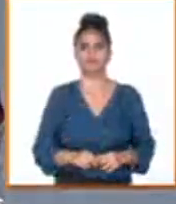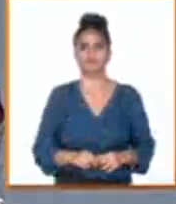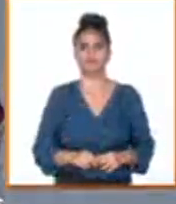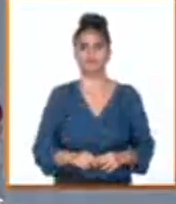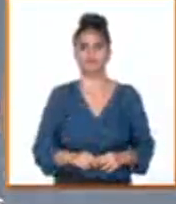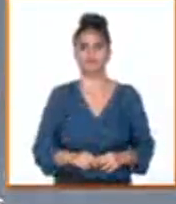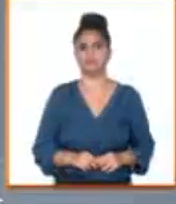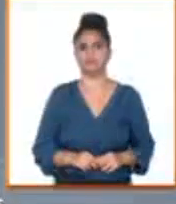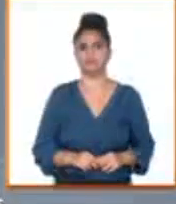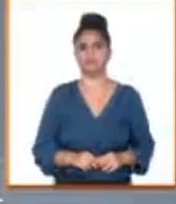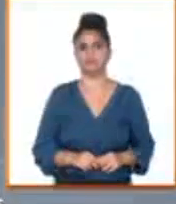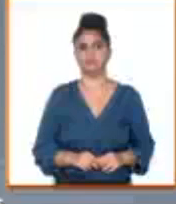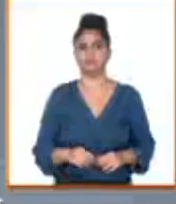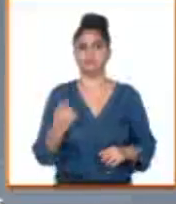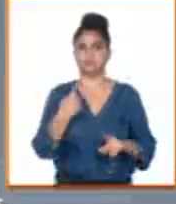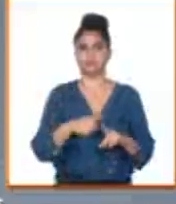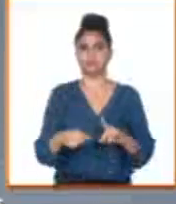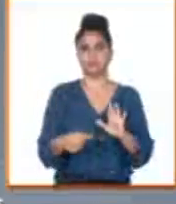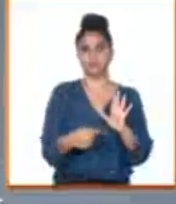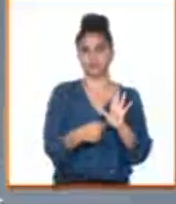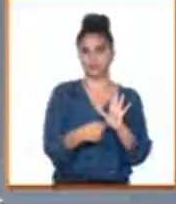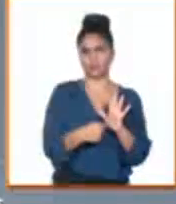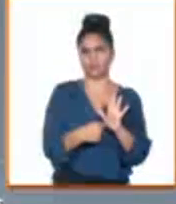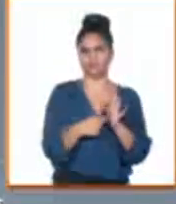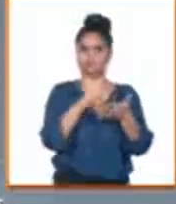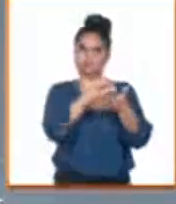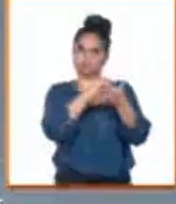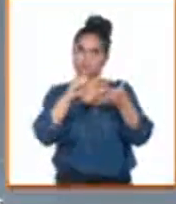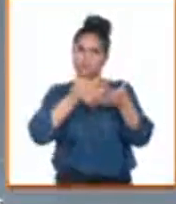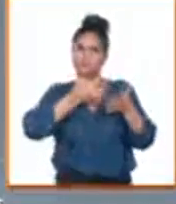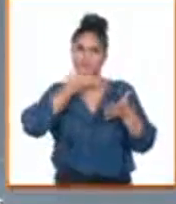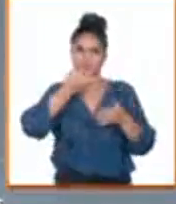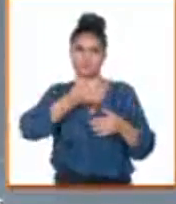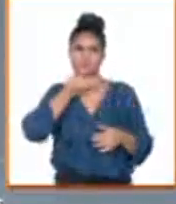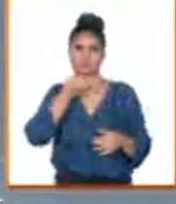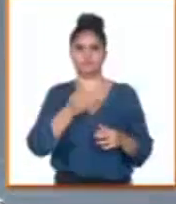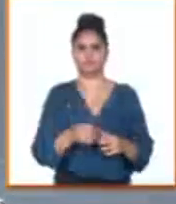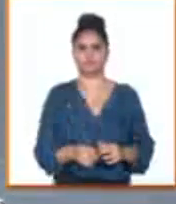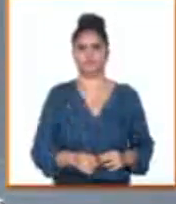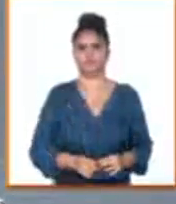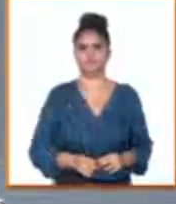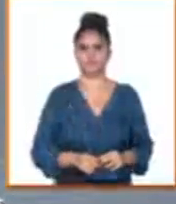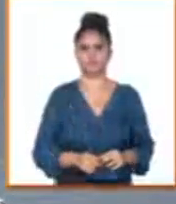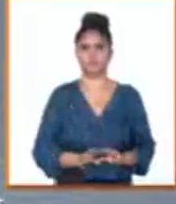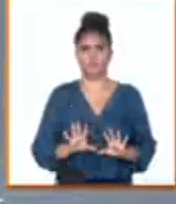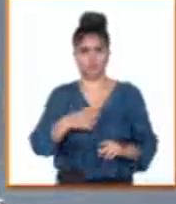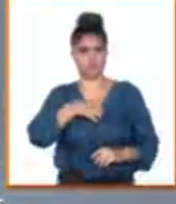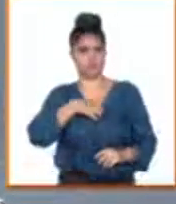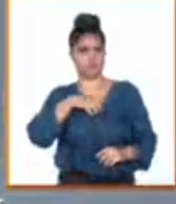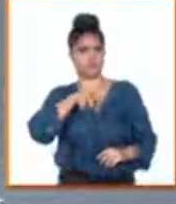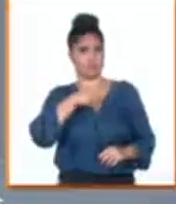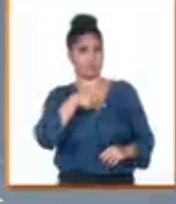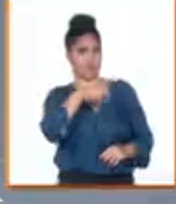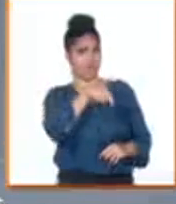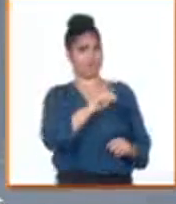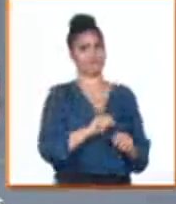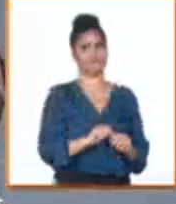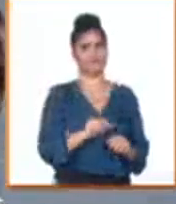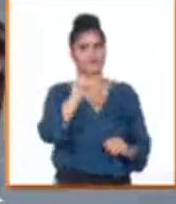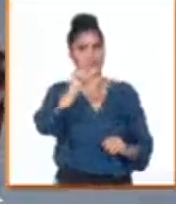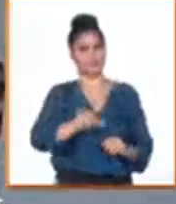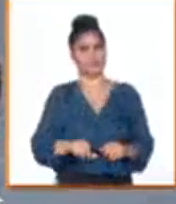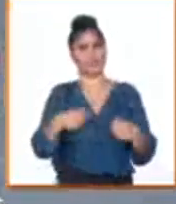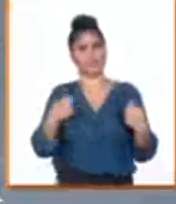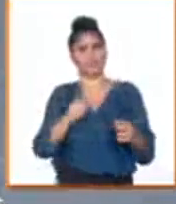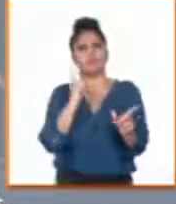otro punto de vista que quiero subrayar con relación a esta ley, es que, bueno, ya la tenemos, la podemos consultar, tiene que existir. La ley